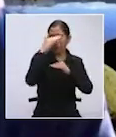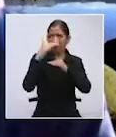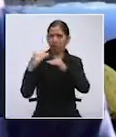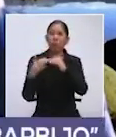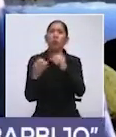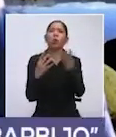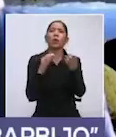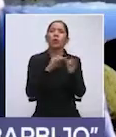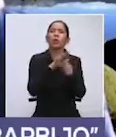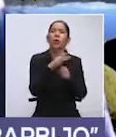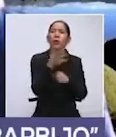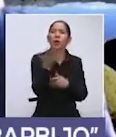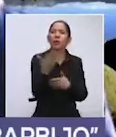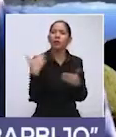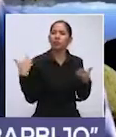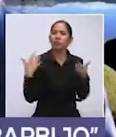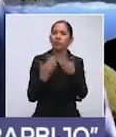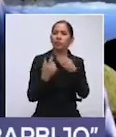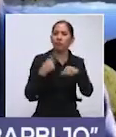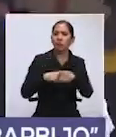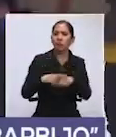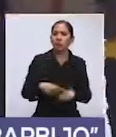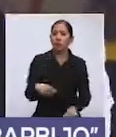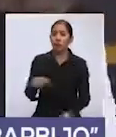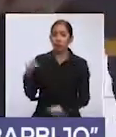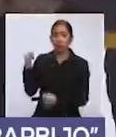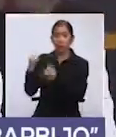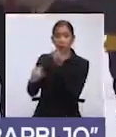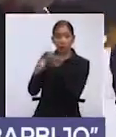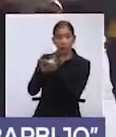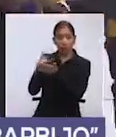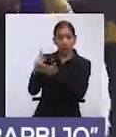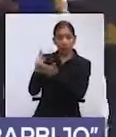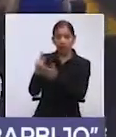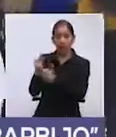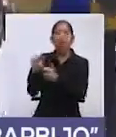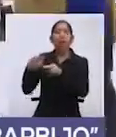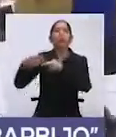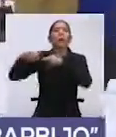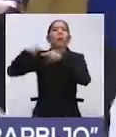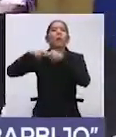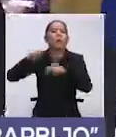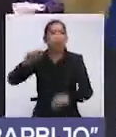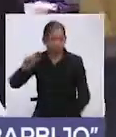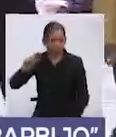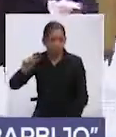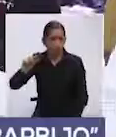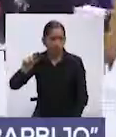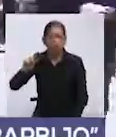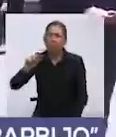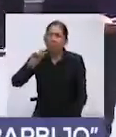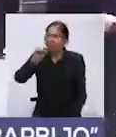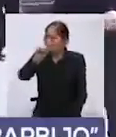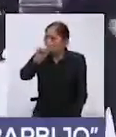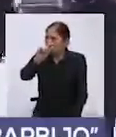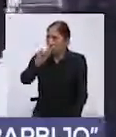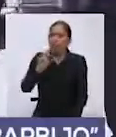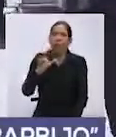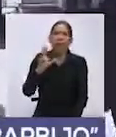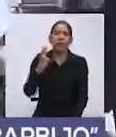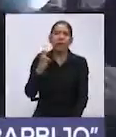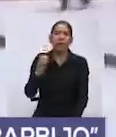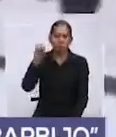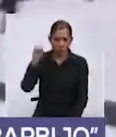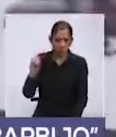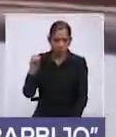de COVID-19? La última semana ha habido un incremento, fíjese, un incremento pequeñito del